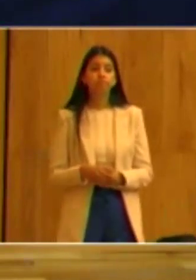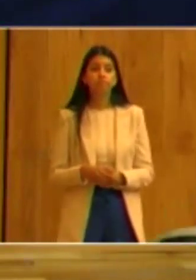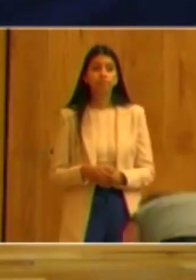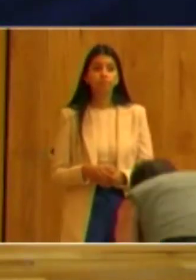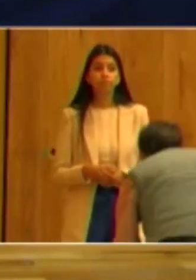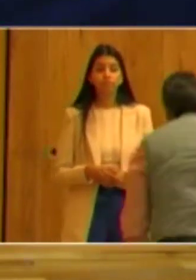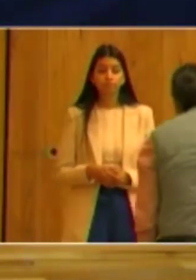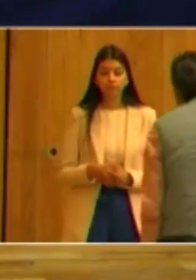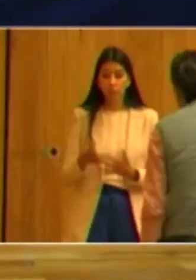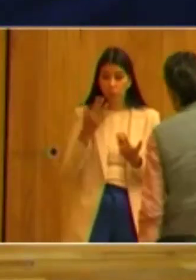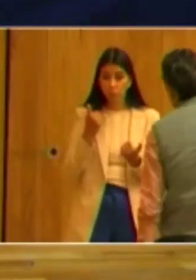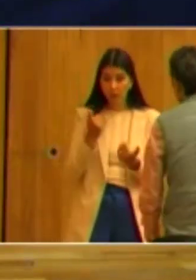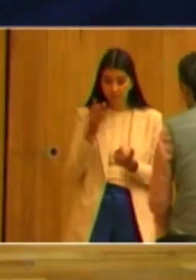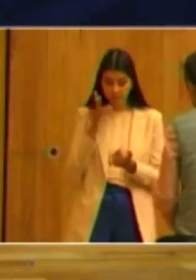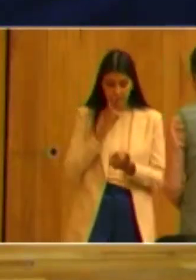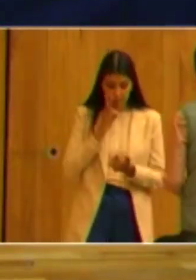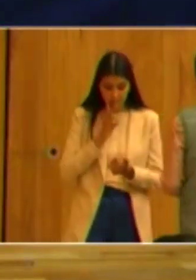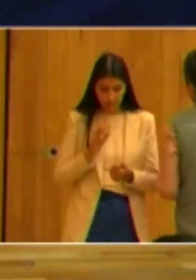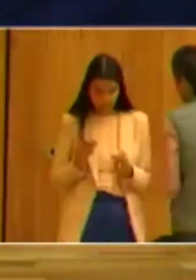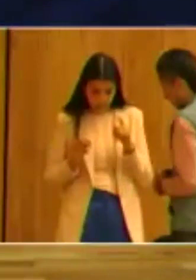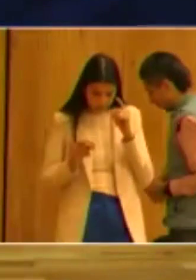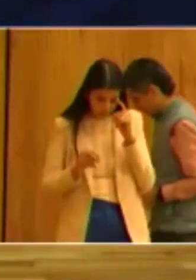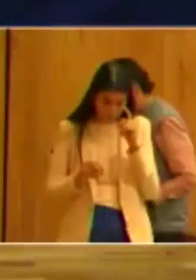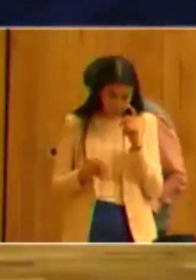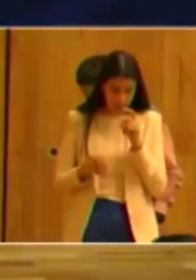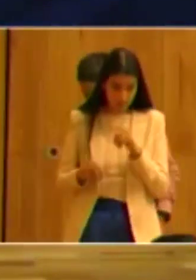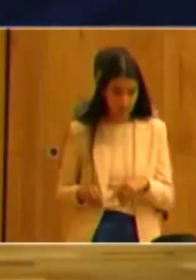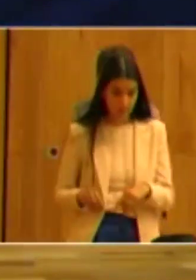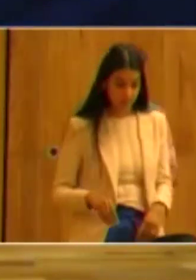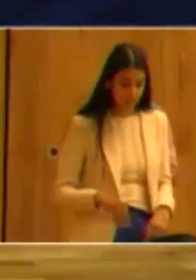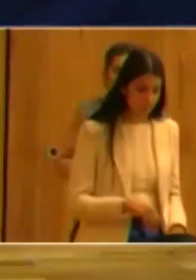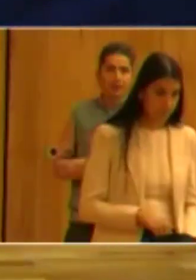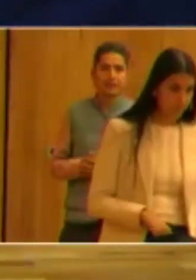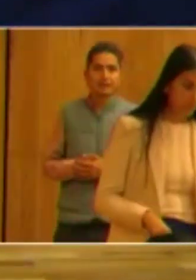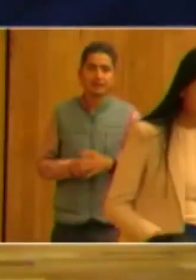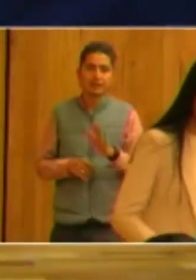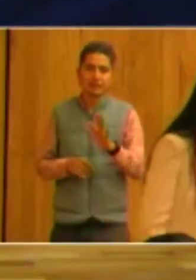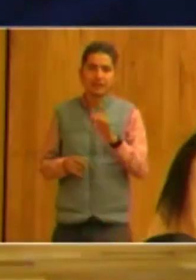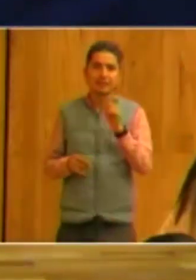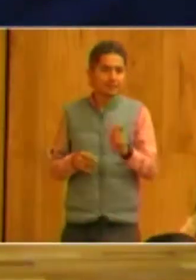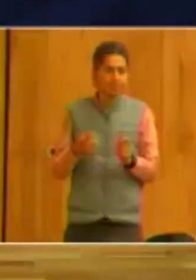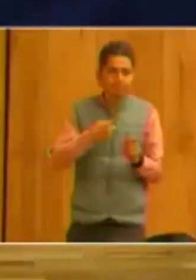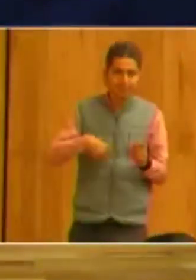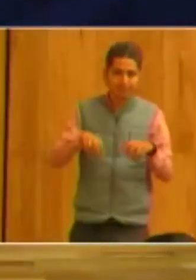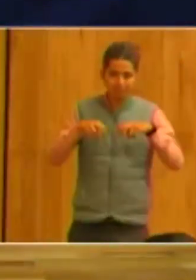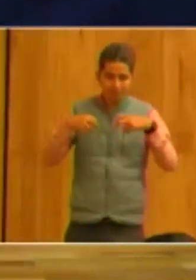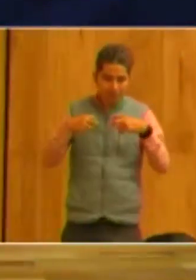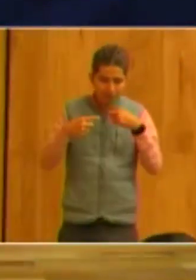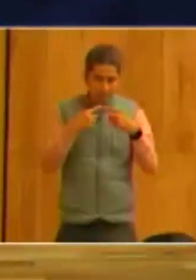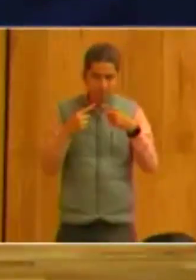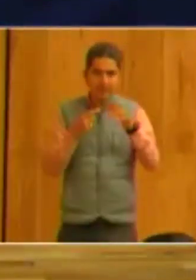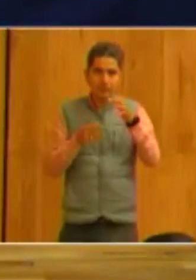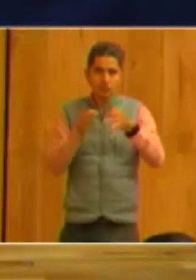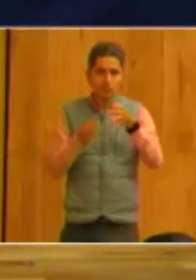ante ausencia de prueba o ante ausencia de información, no obstante que la jurisprudencia nos dice, y de hecho el colegiado de aquí sostiene ese criterio, que debemos